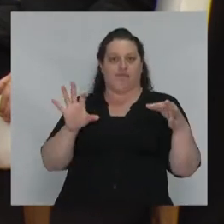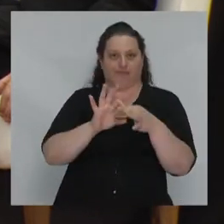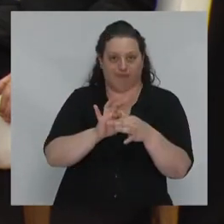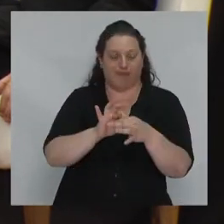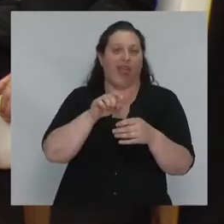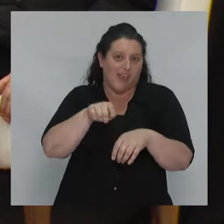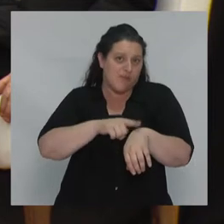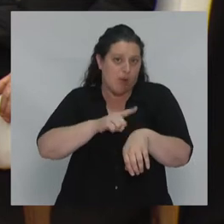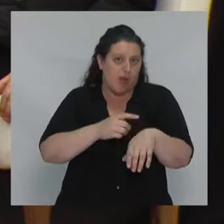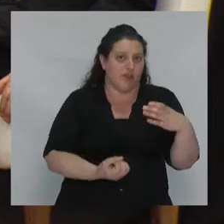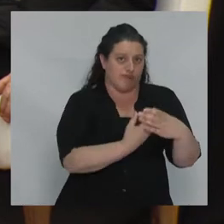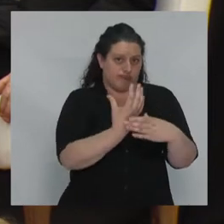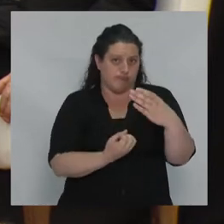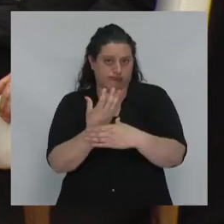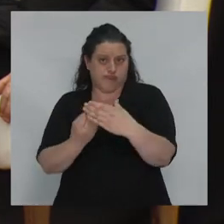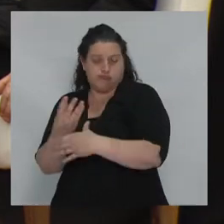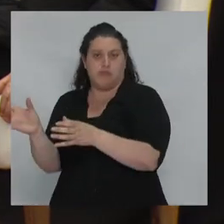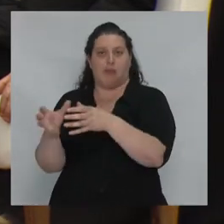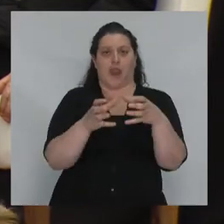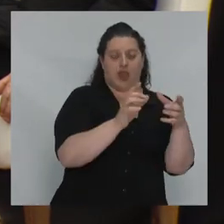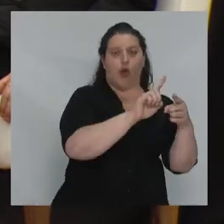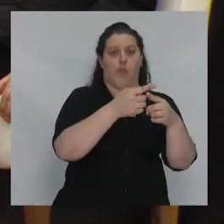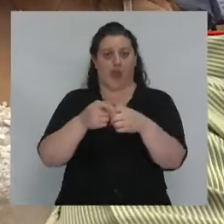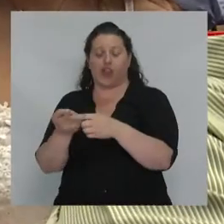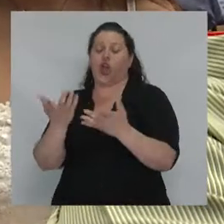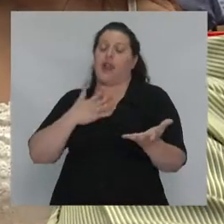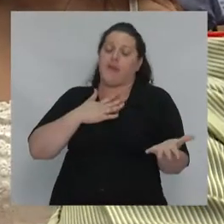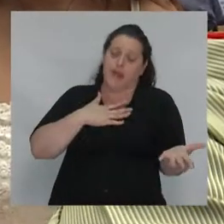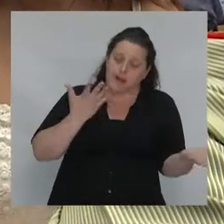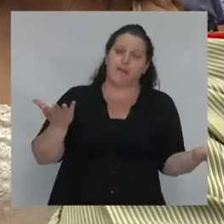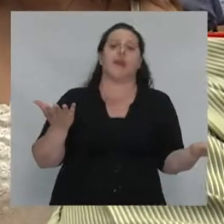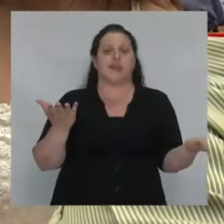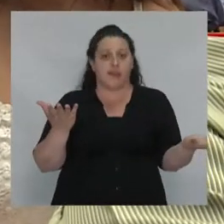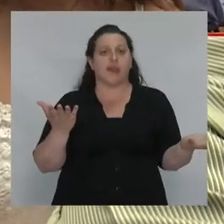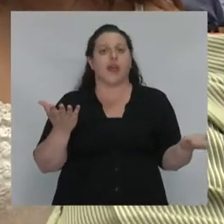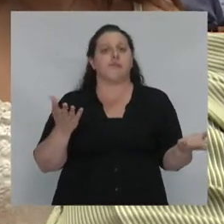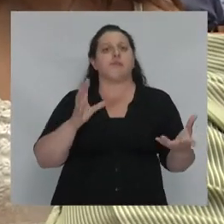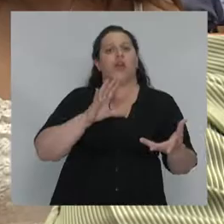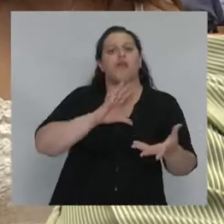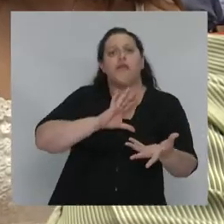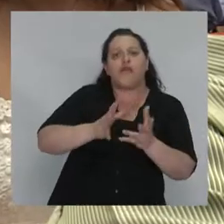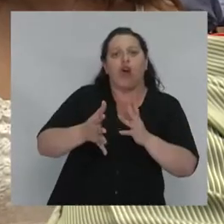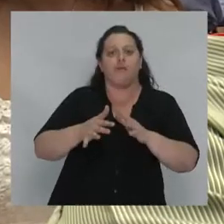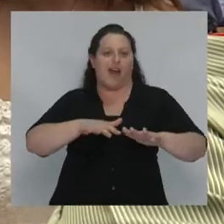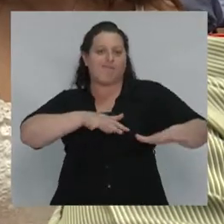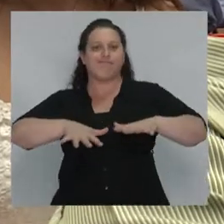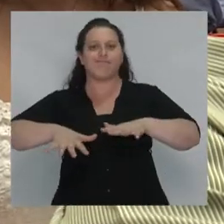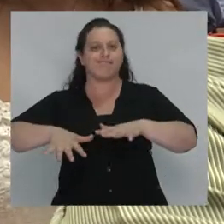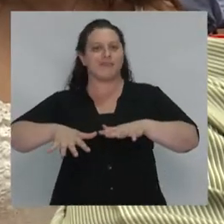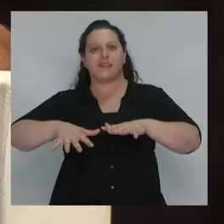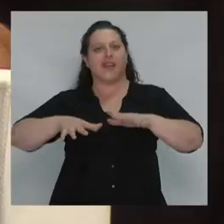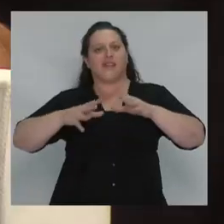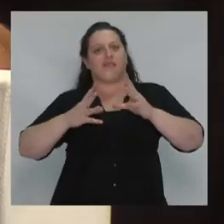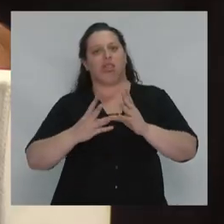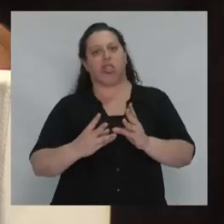en esa época. Lamentablemente se ha venido perdiendo la dinámica de los partidos. ¿Por qué